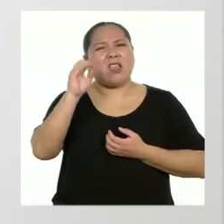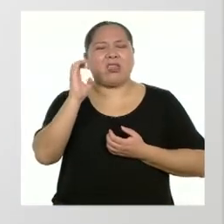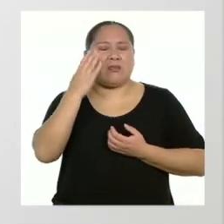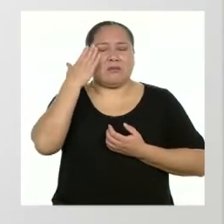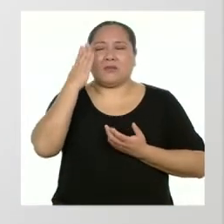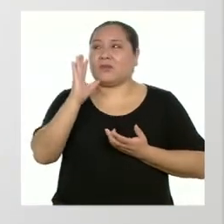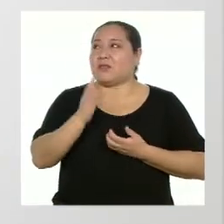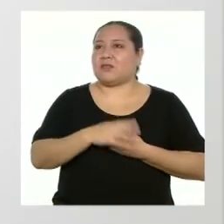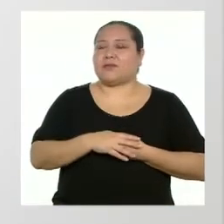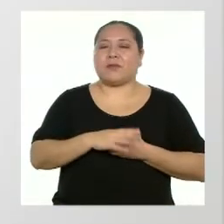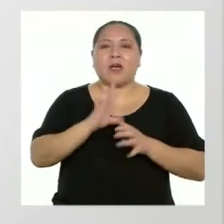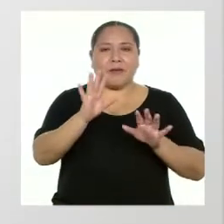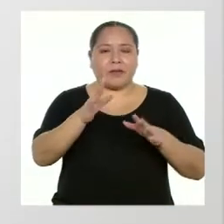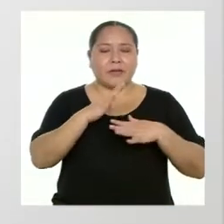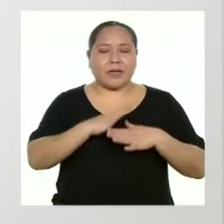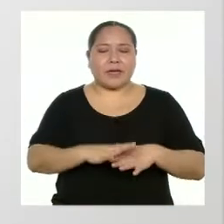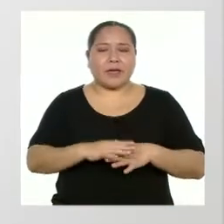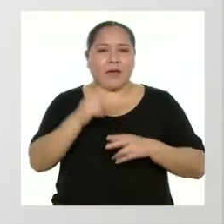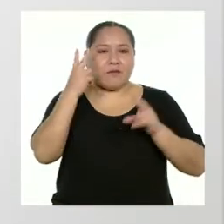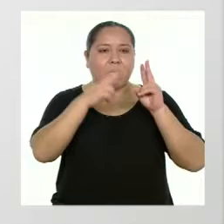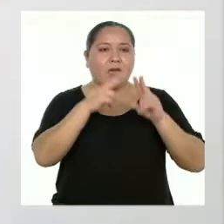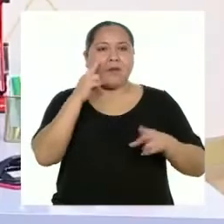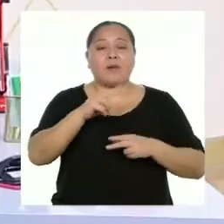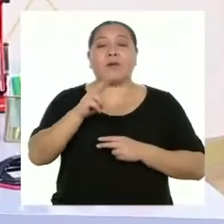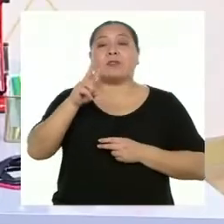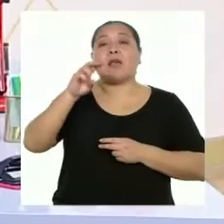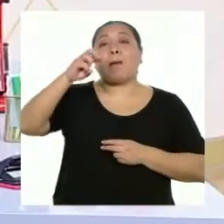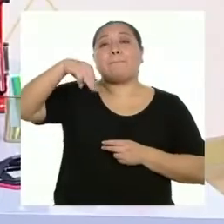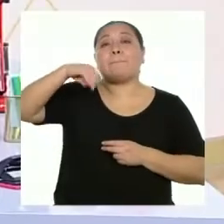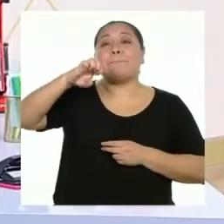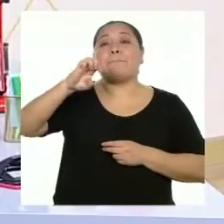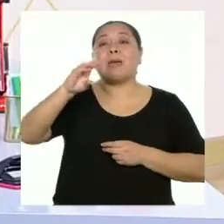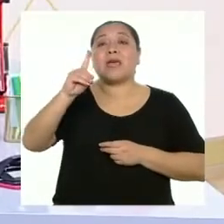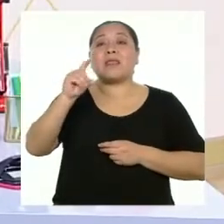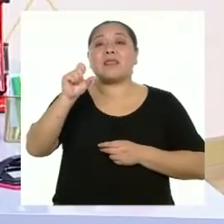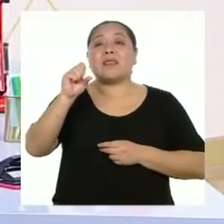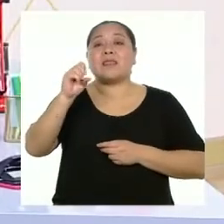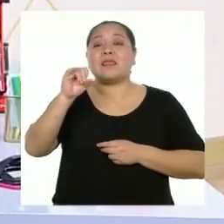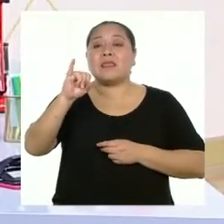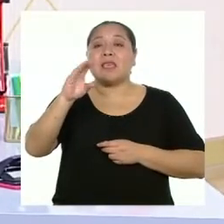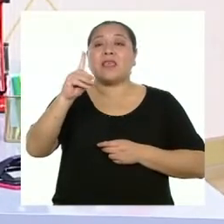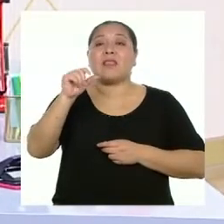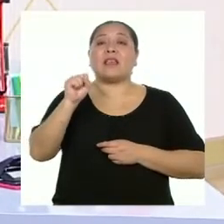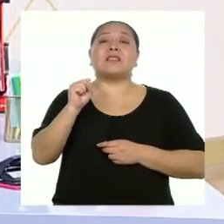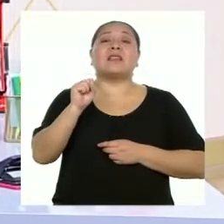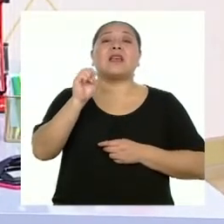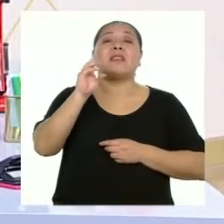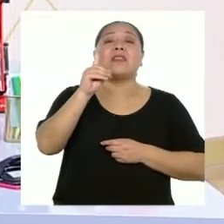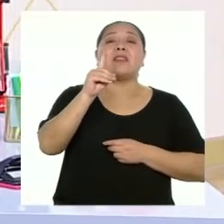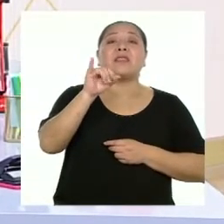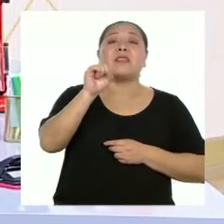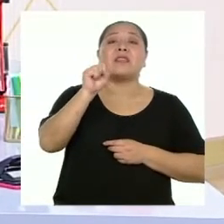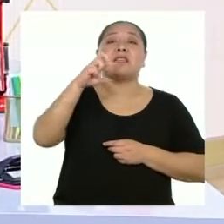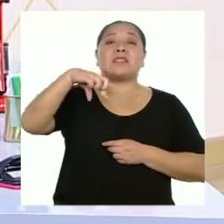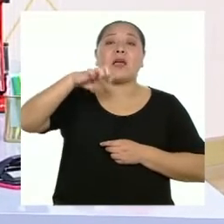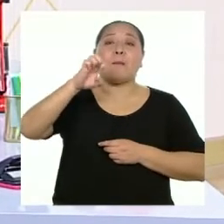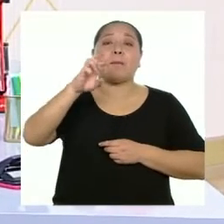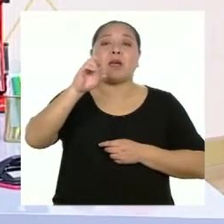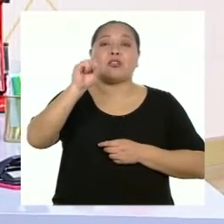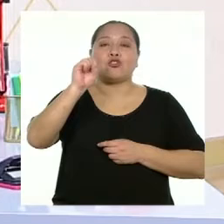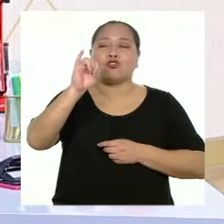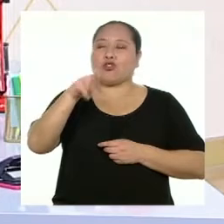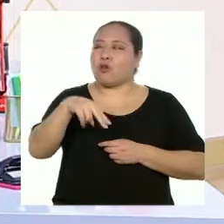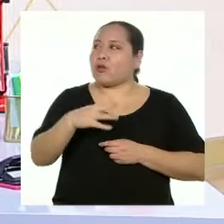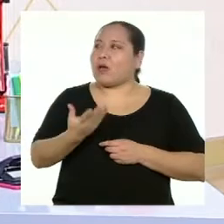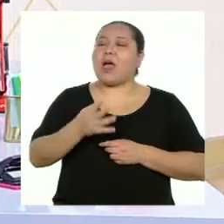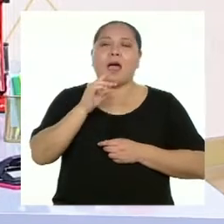empezamos por repasar lo relacionado a las medidas de dispersión? Sí, por favor, le mando por el chat un ejemplo de tarea hecha por un estudiante de